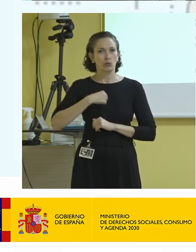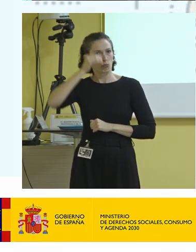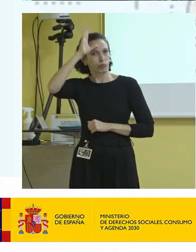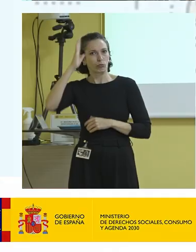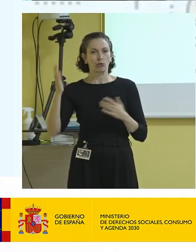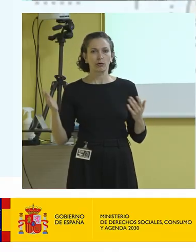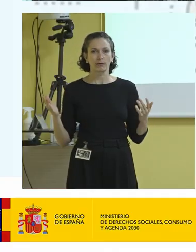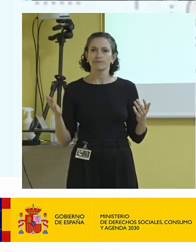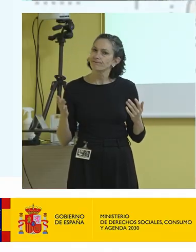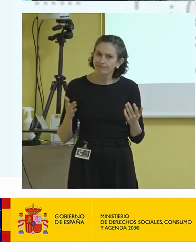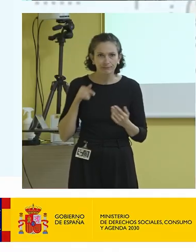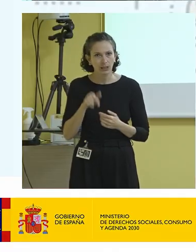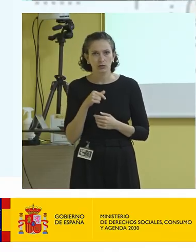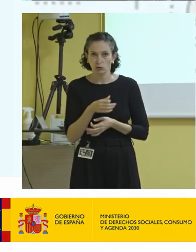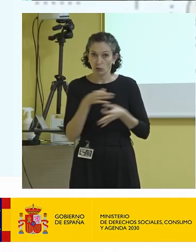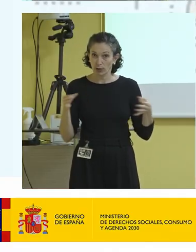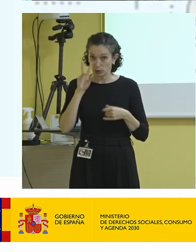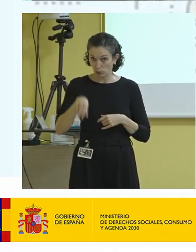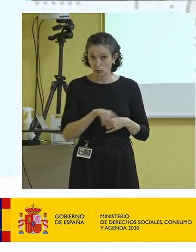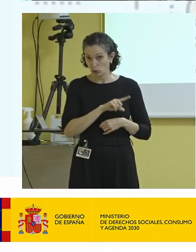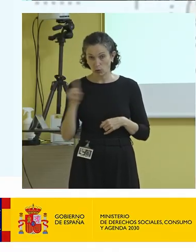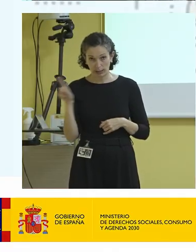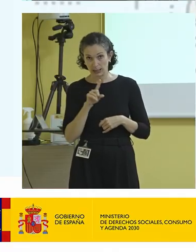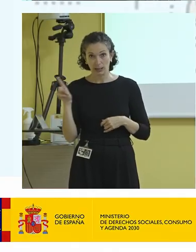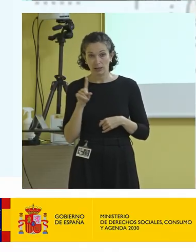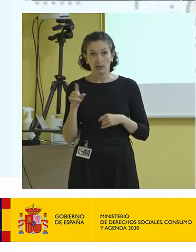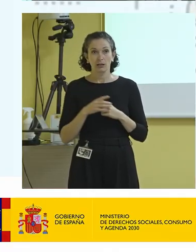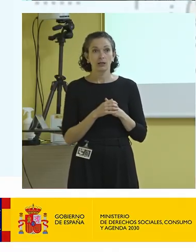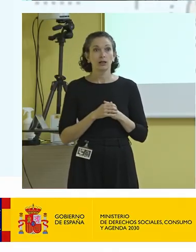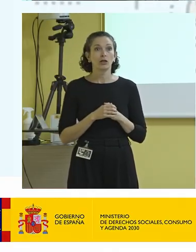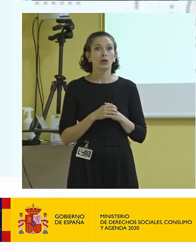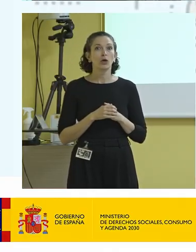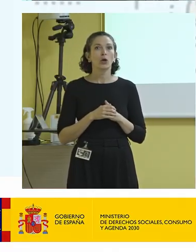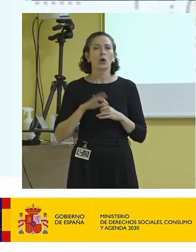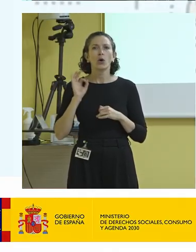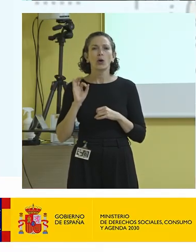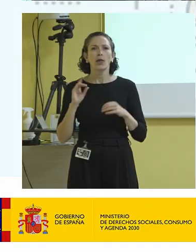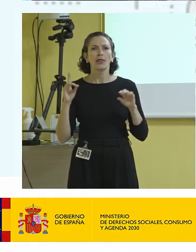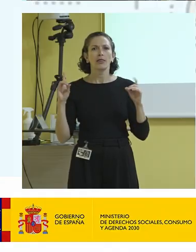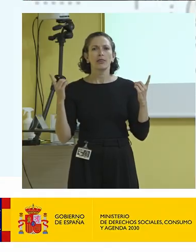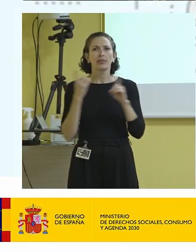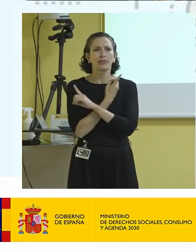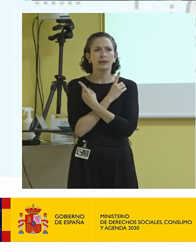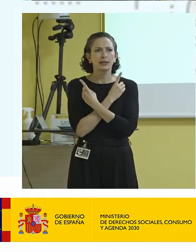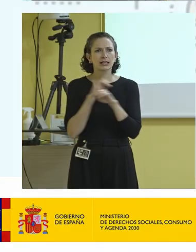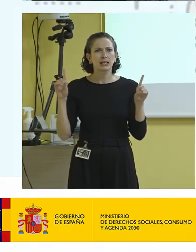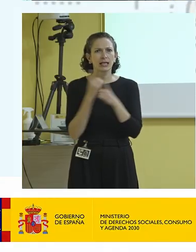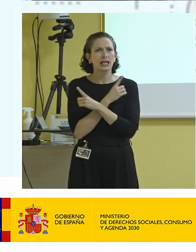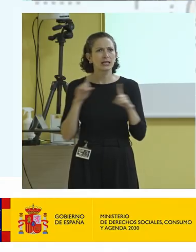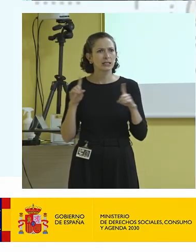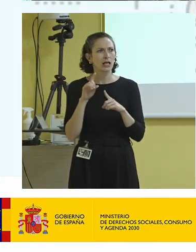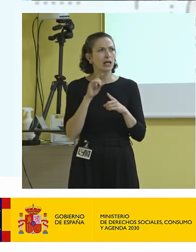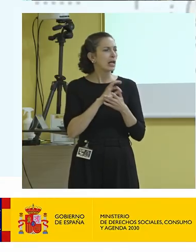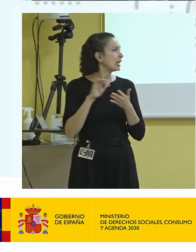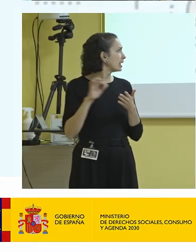Obviamente, pues es un mito que no es correcto. Ver letras rotadas en la dislexia es algo habitual o es un signo de dislexia. No, ver